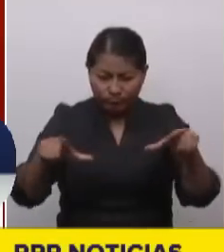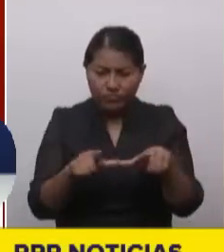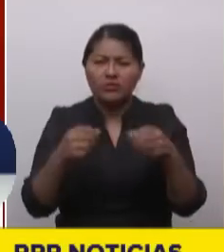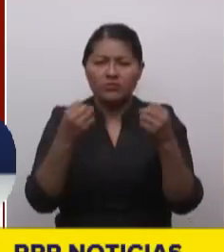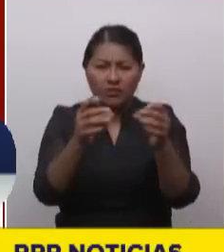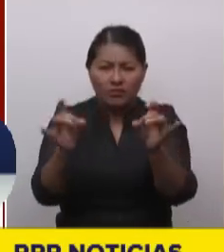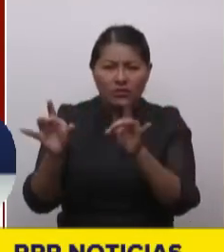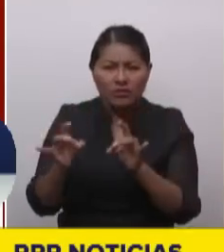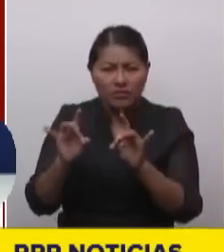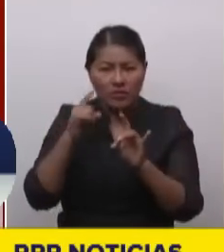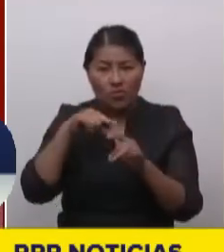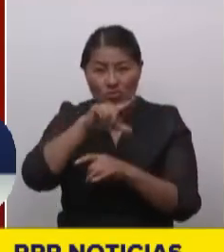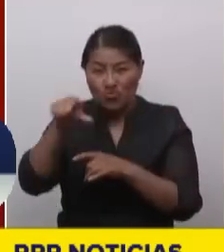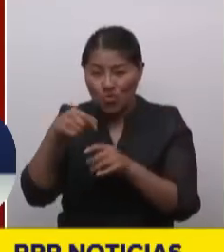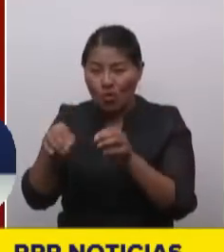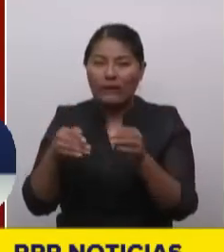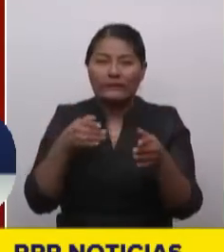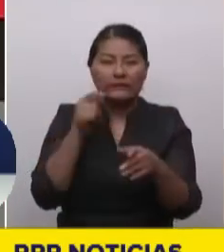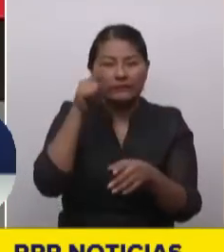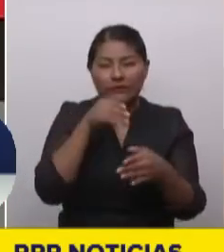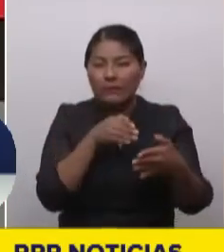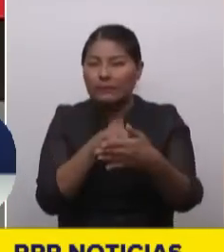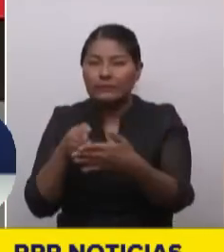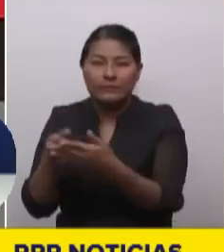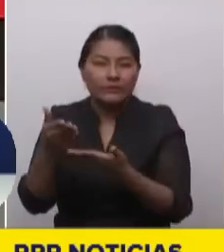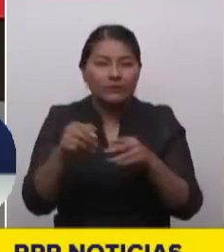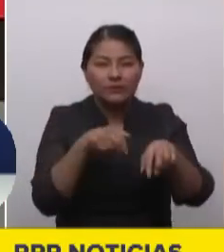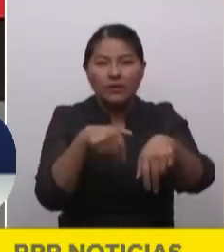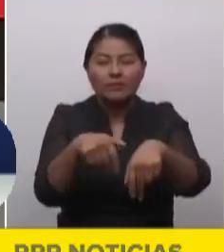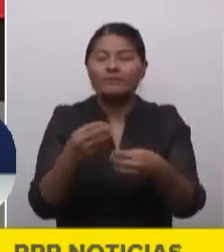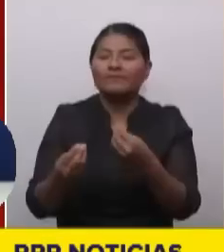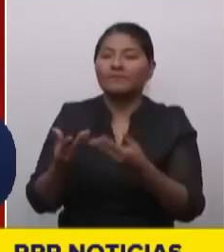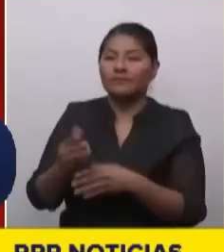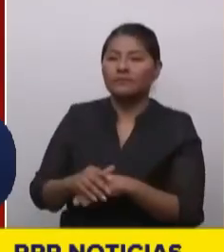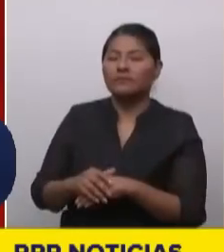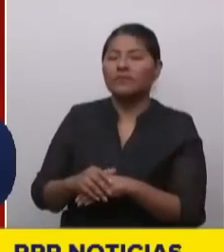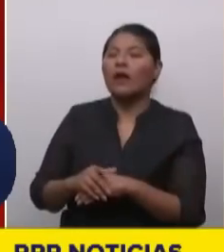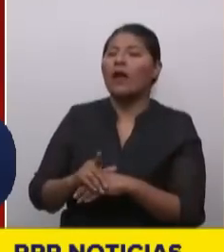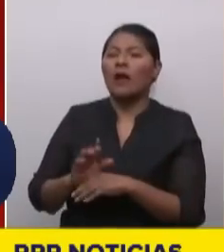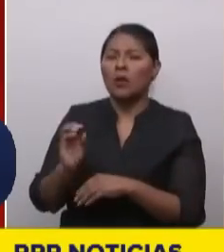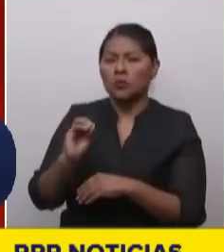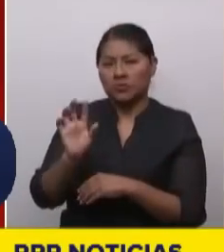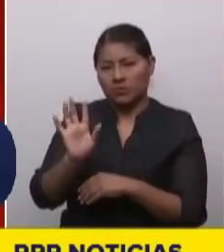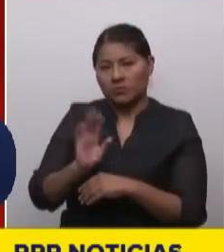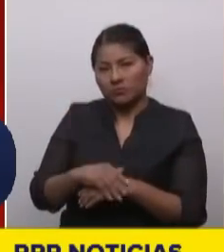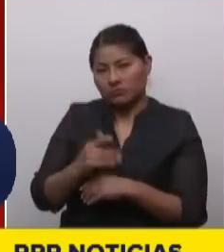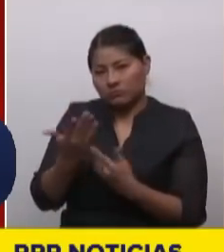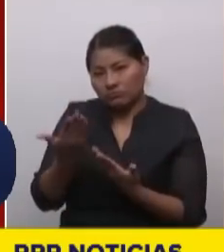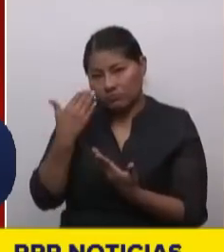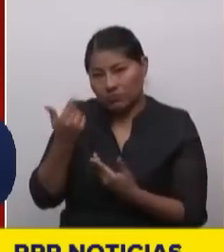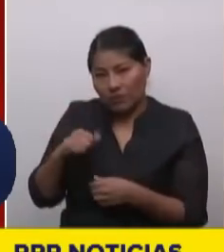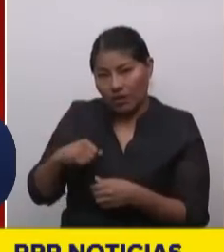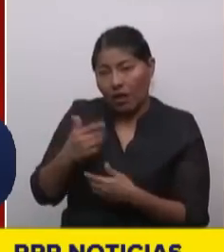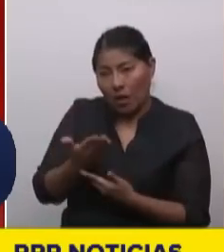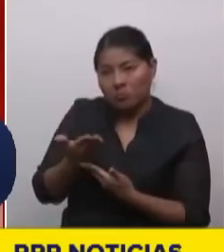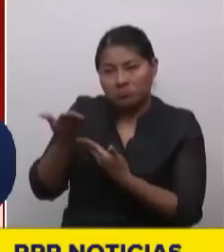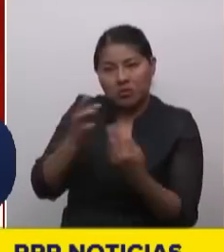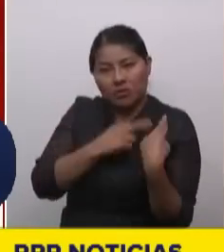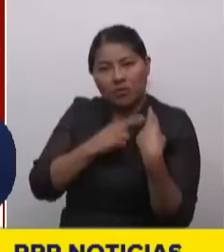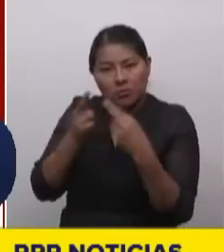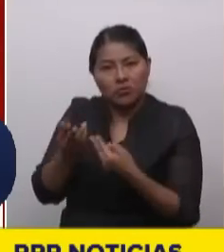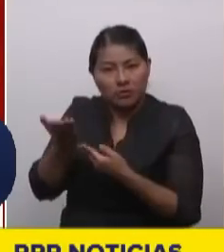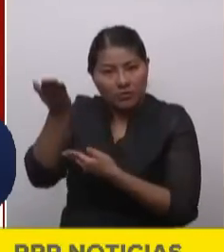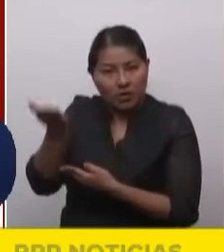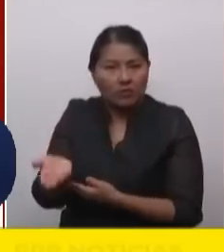serias deficiencias de transitabilidad? Tiempo, su respuesta, por favor. Sí, eso lo dejo al candidato